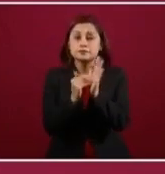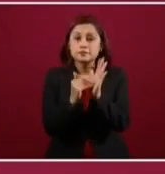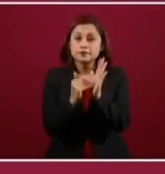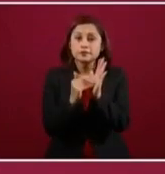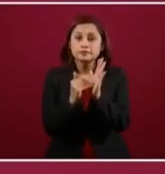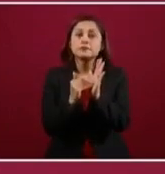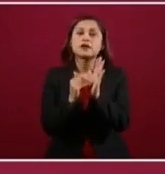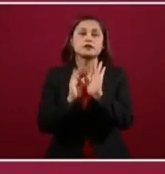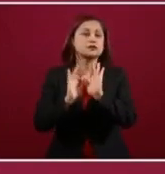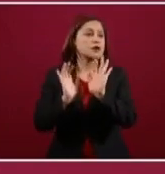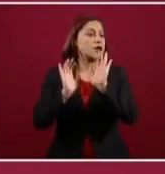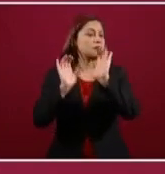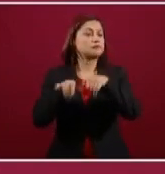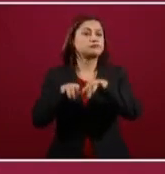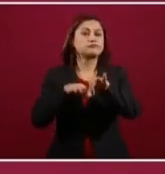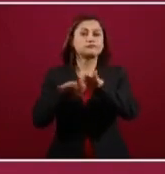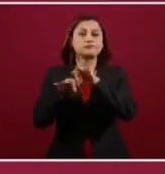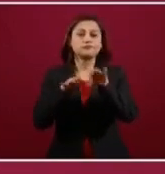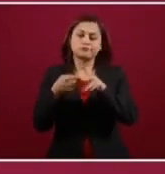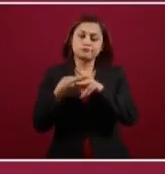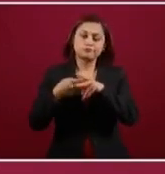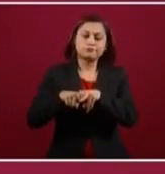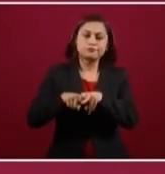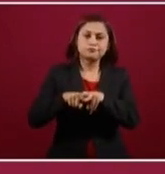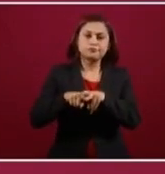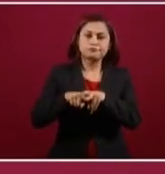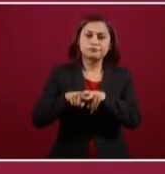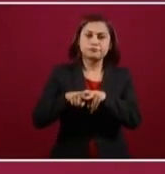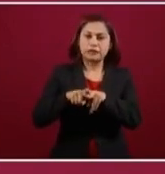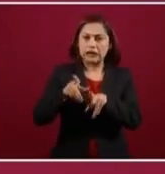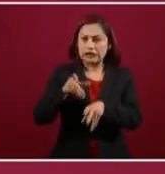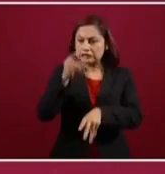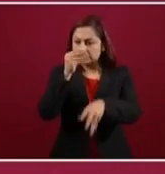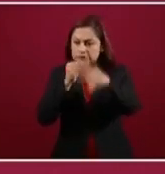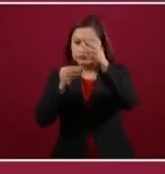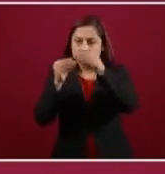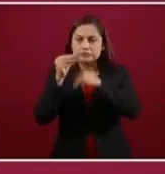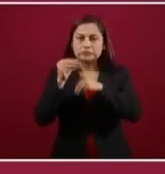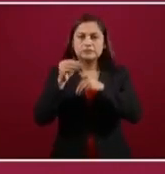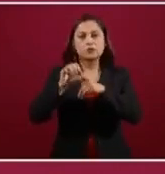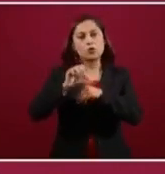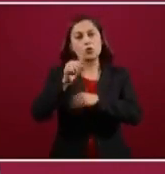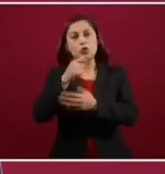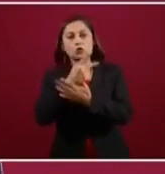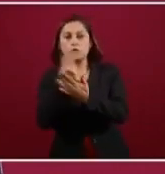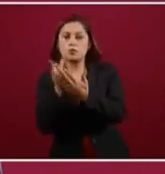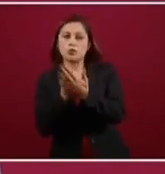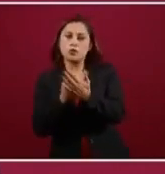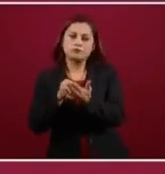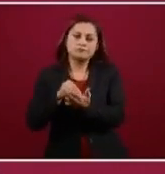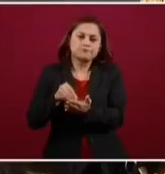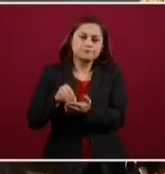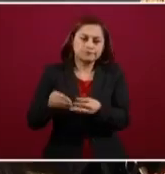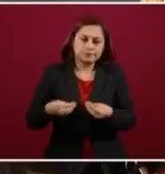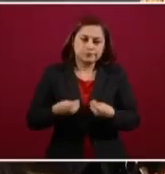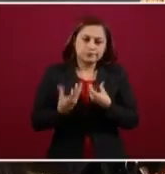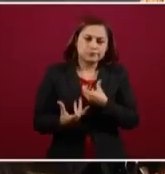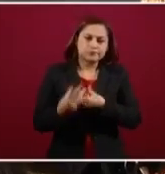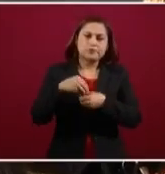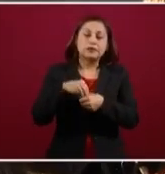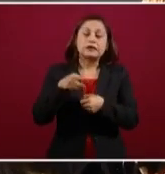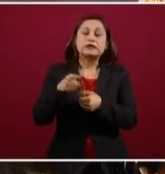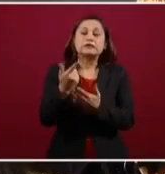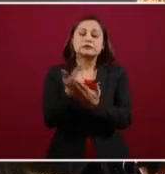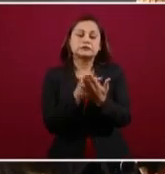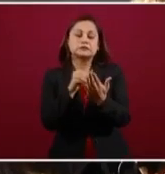los que están trabajando como aprendices, y en Sembrando Vida más de 200,000. Nada más